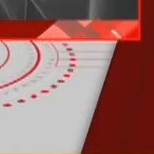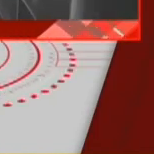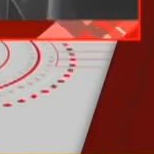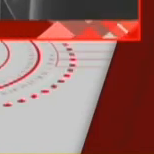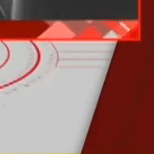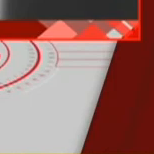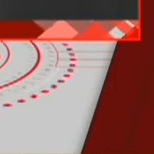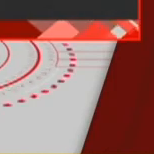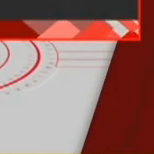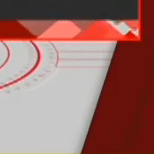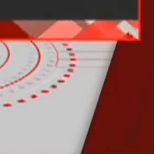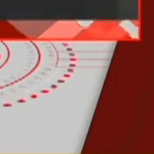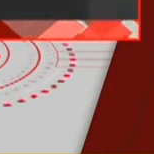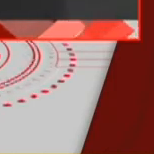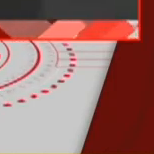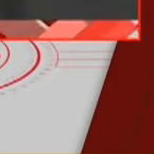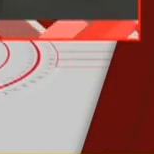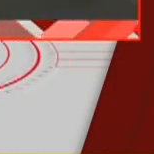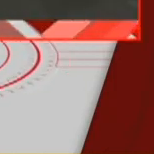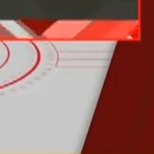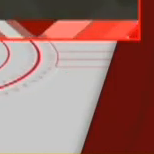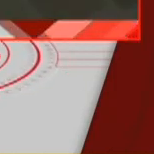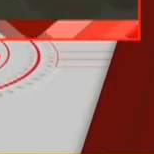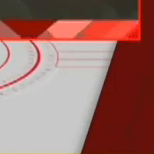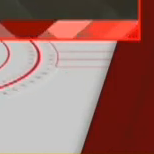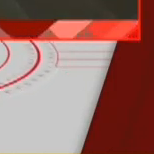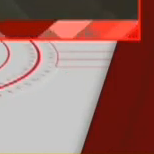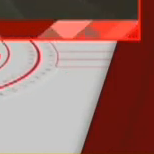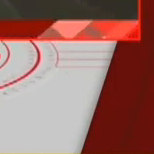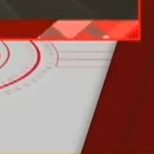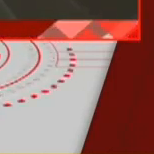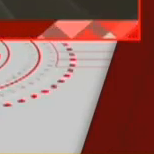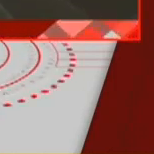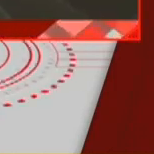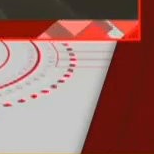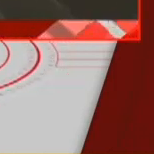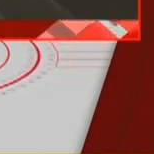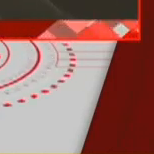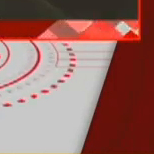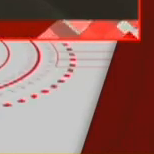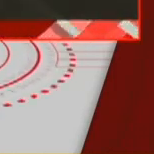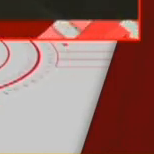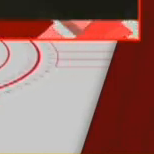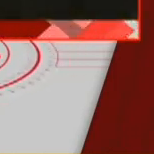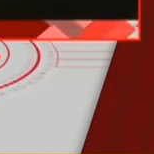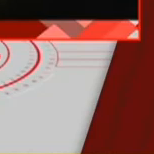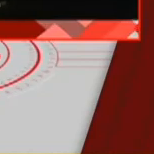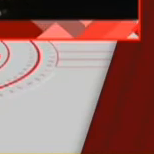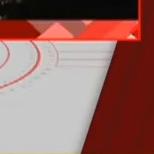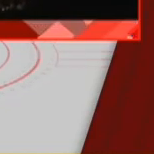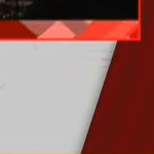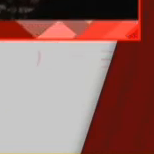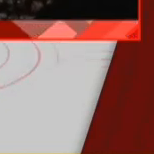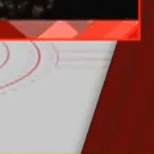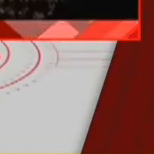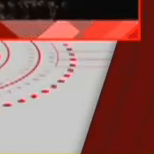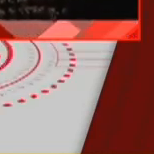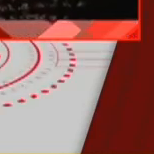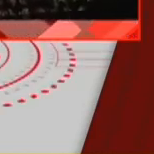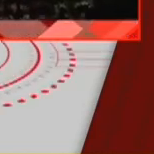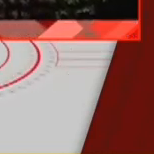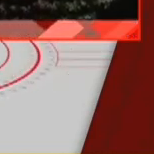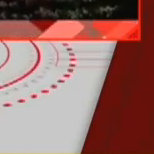una guía que ayuda a saber qué hacer en caso de que un archivo grande o pequeño